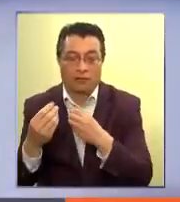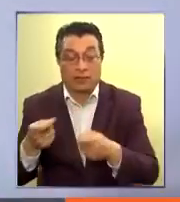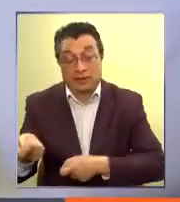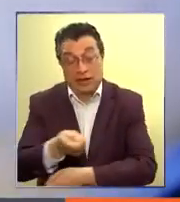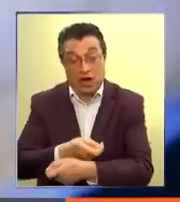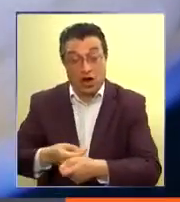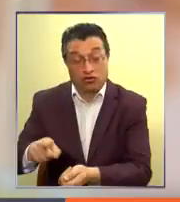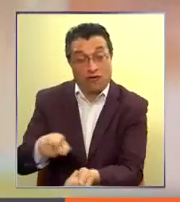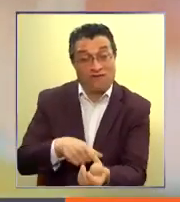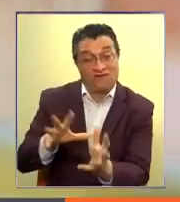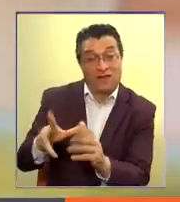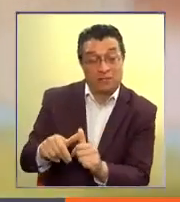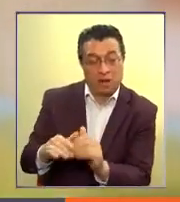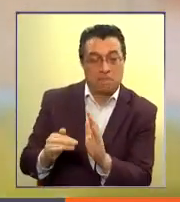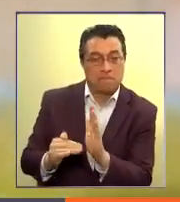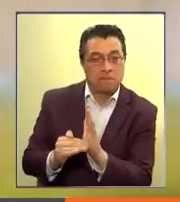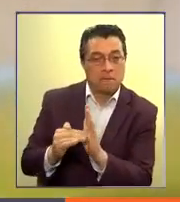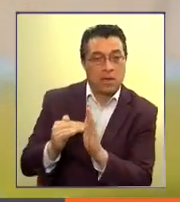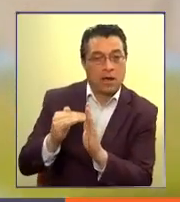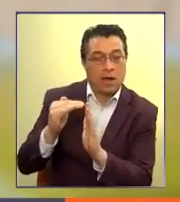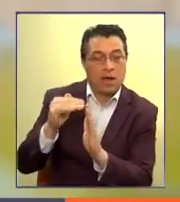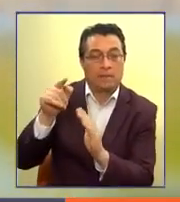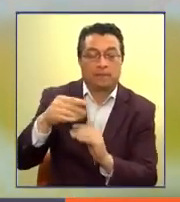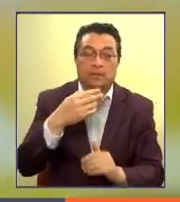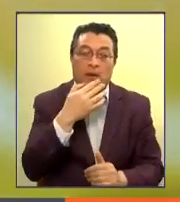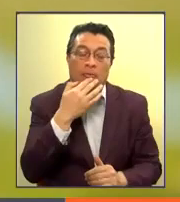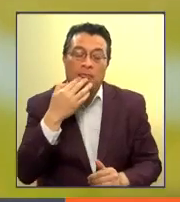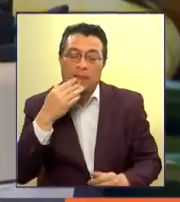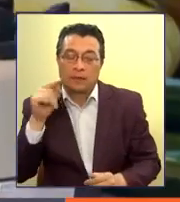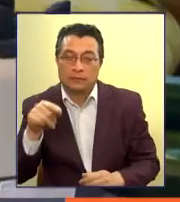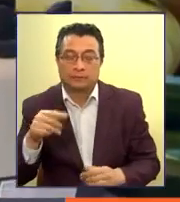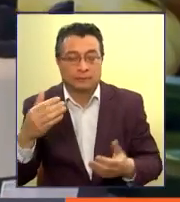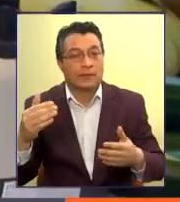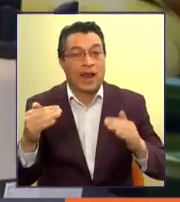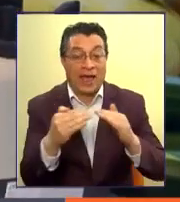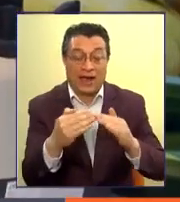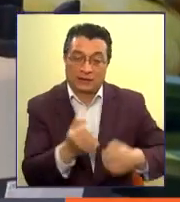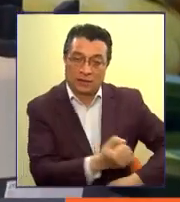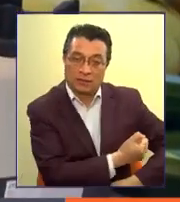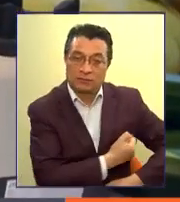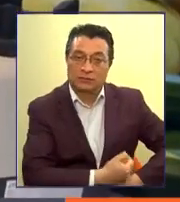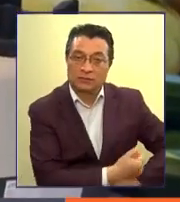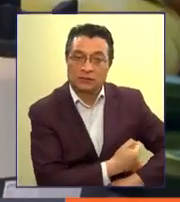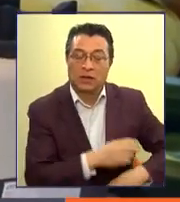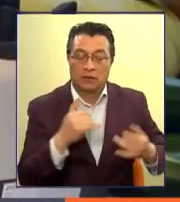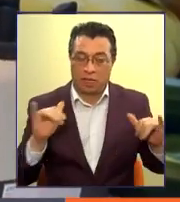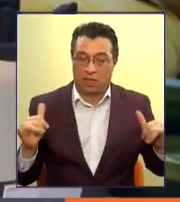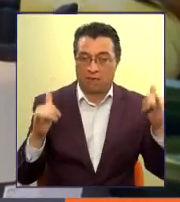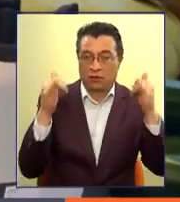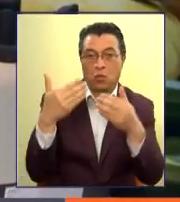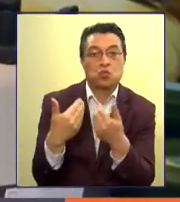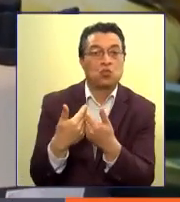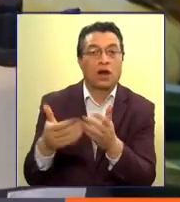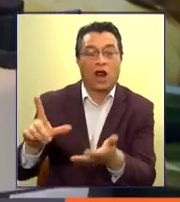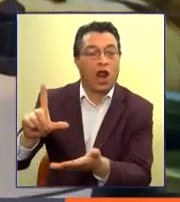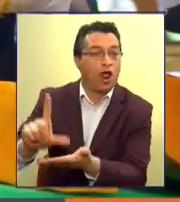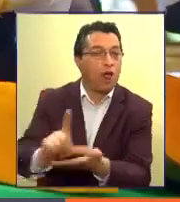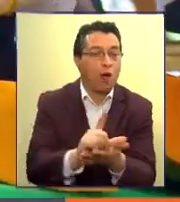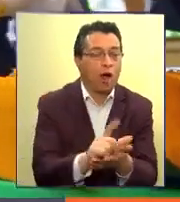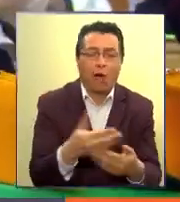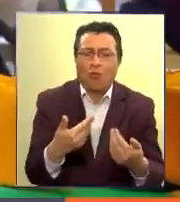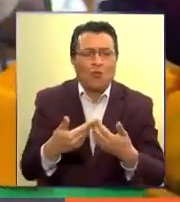no deja de crecer, que envasa el sabor de una receta casera para que sea disfrutada en cualquier lugar y momento